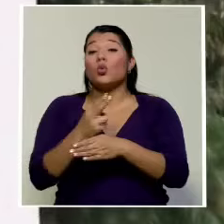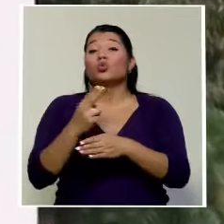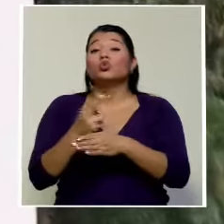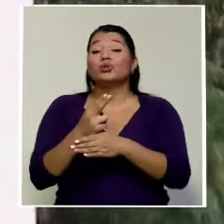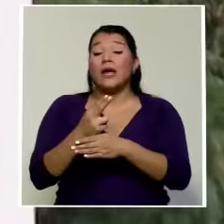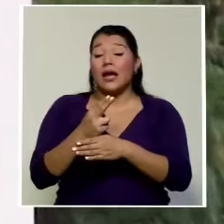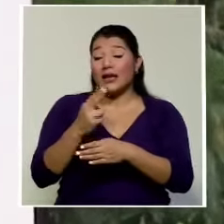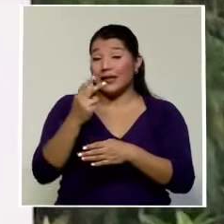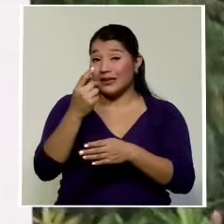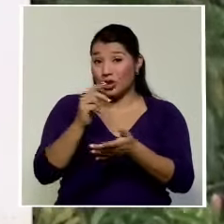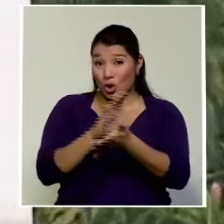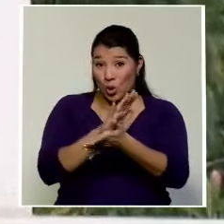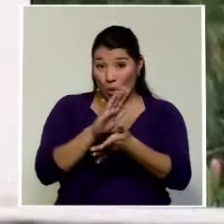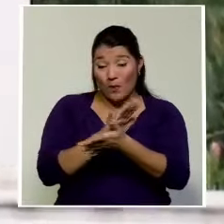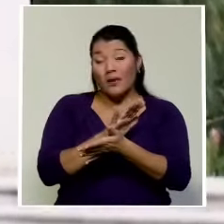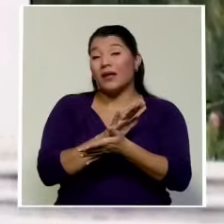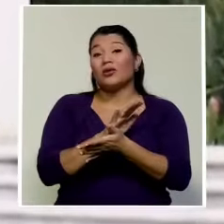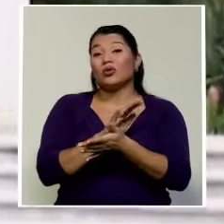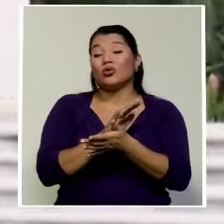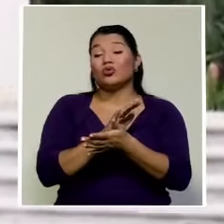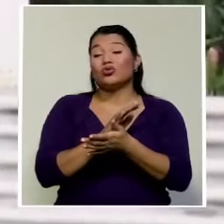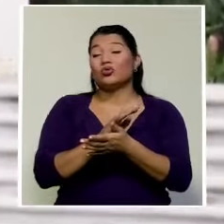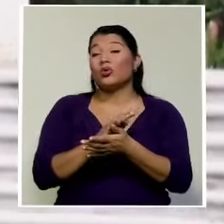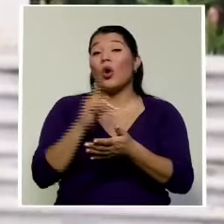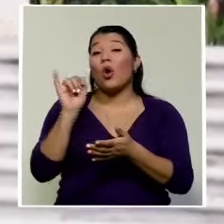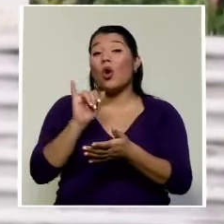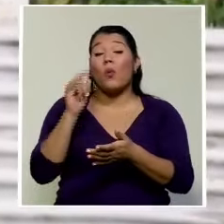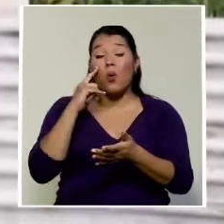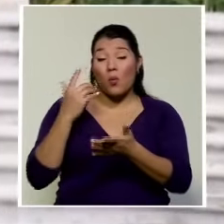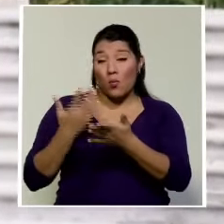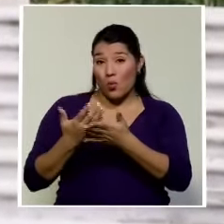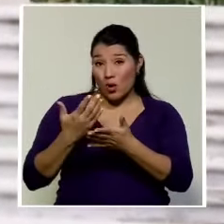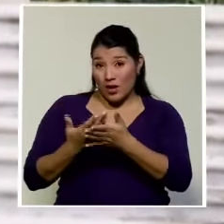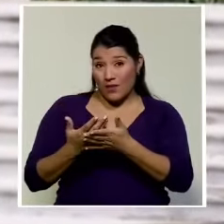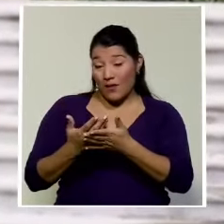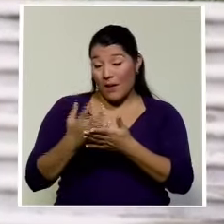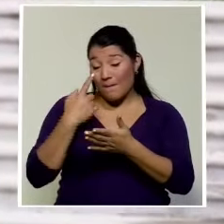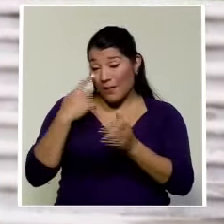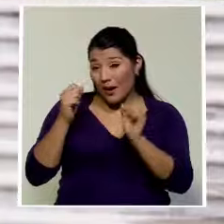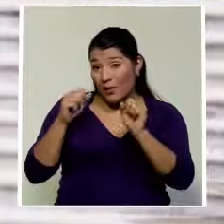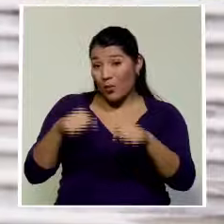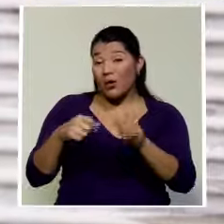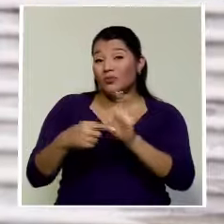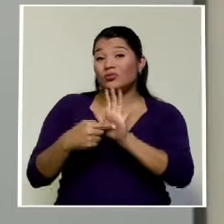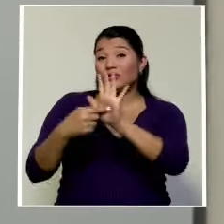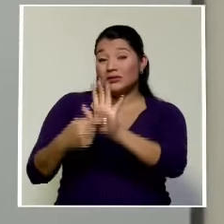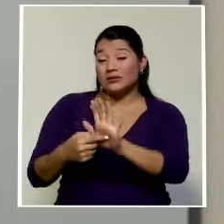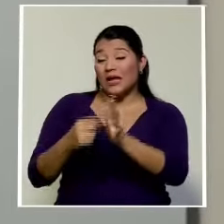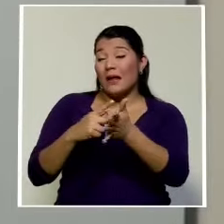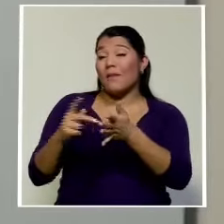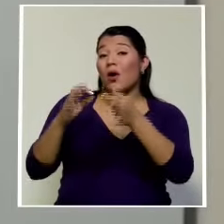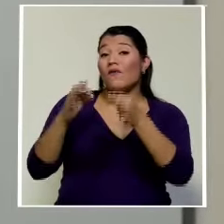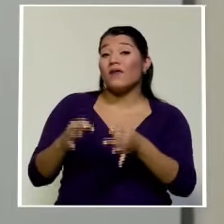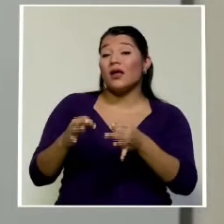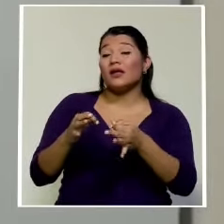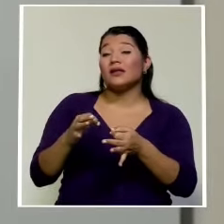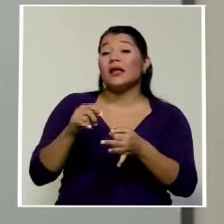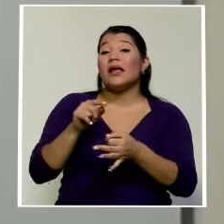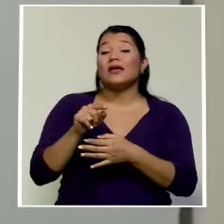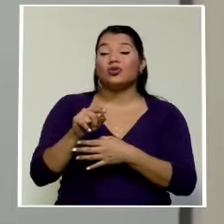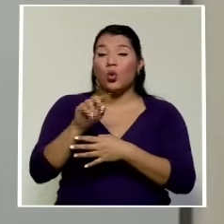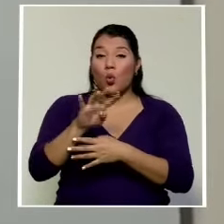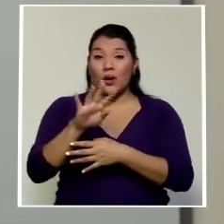de los gastos en que incurran en aras de presentarlo como liquidación de gastos ante el órgano electoral 45 días